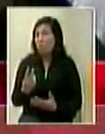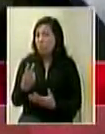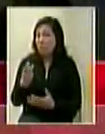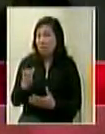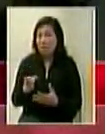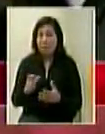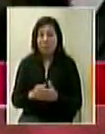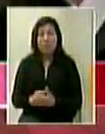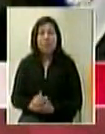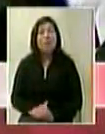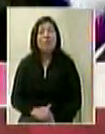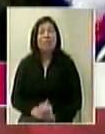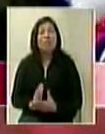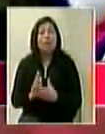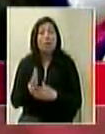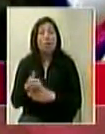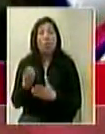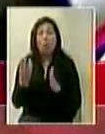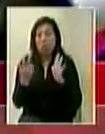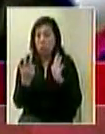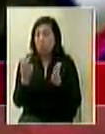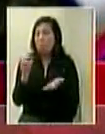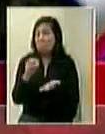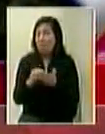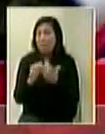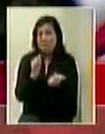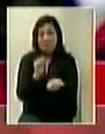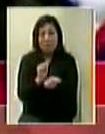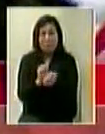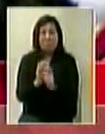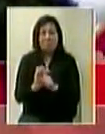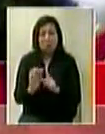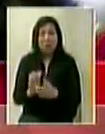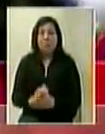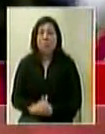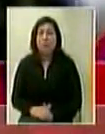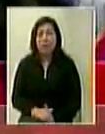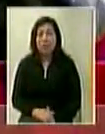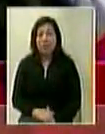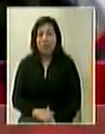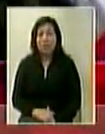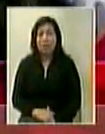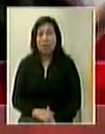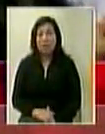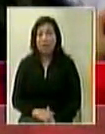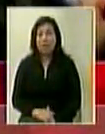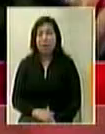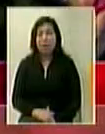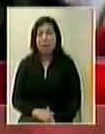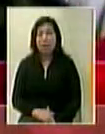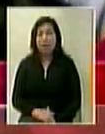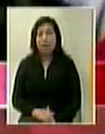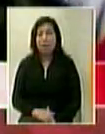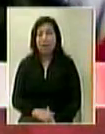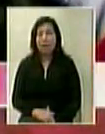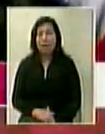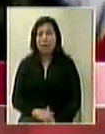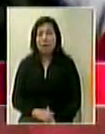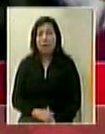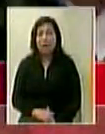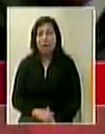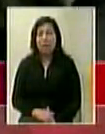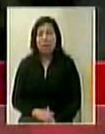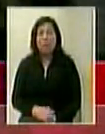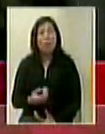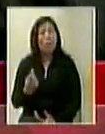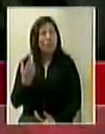y que entiendo han entrado 8 más, podría tranquilamente ver la posibilidad, señor, que en Piedras Gordas existe.